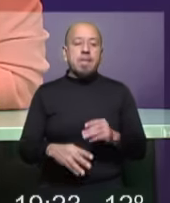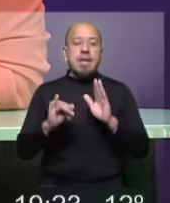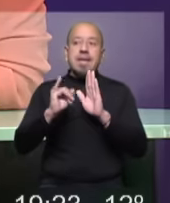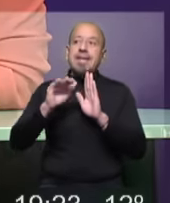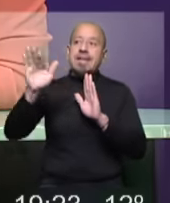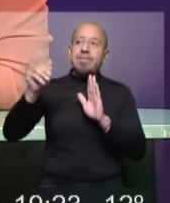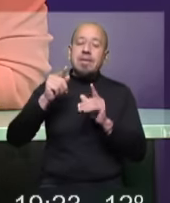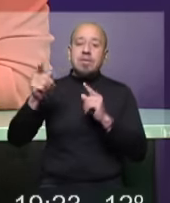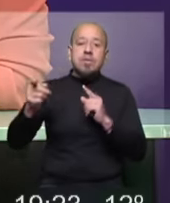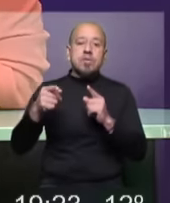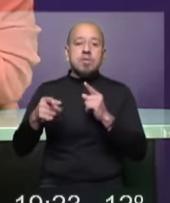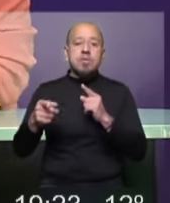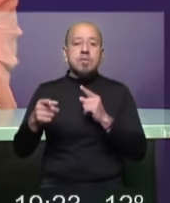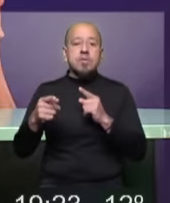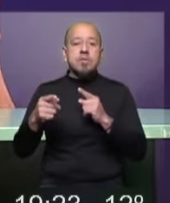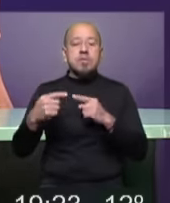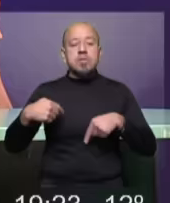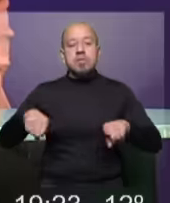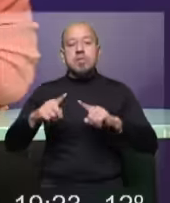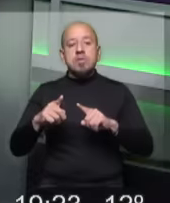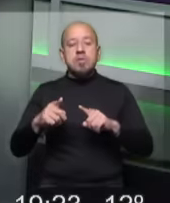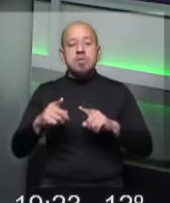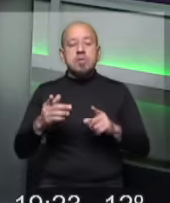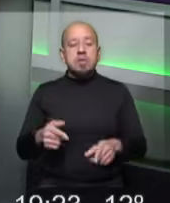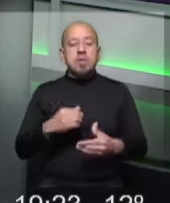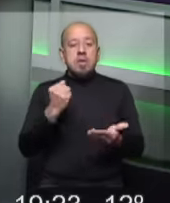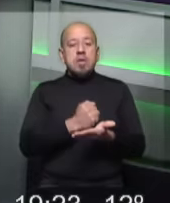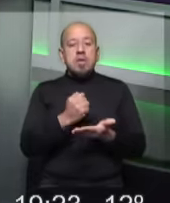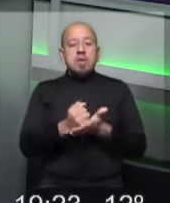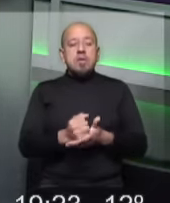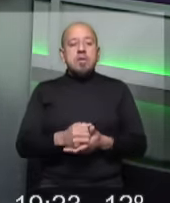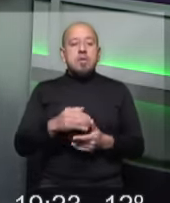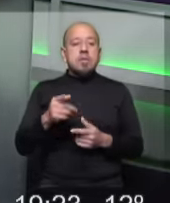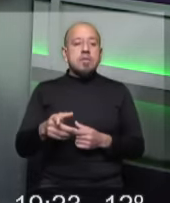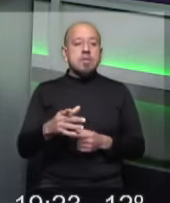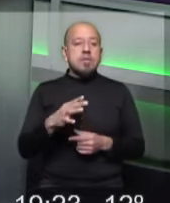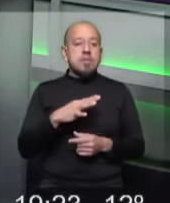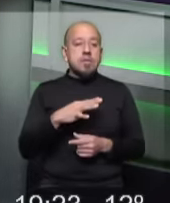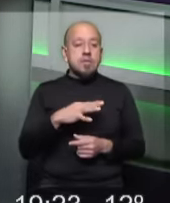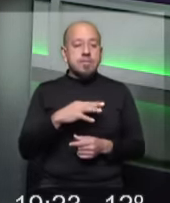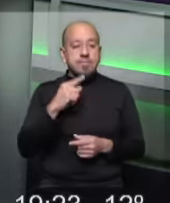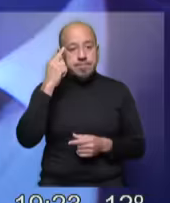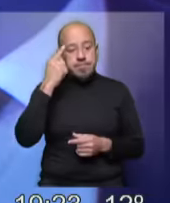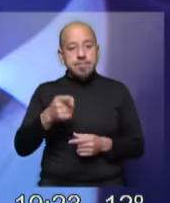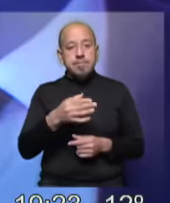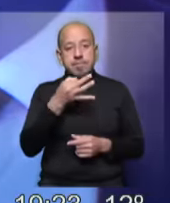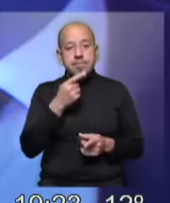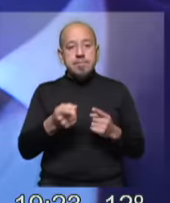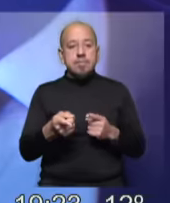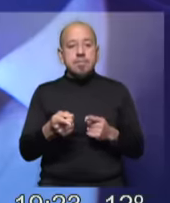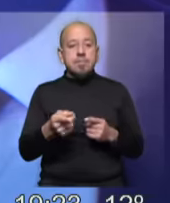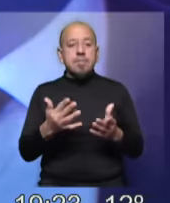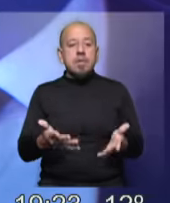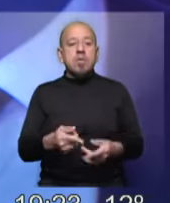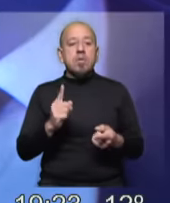interpelación que se llevó a cabo justamente por la entrega del pasaporte a Sebastián Marcet. En realidad entiendo que se refiere a lo que hablaron, a un